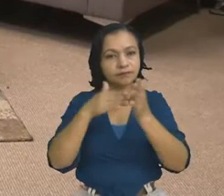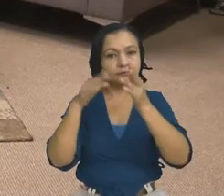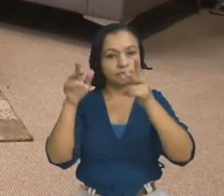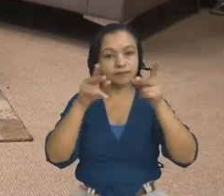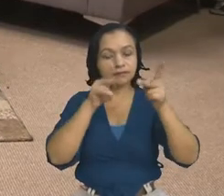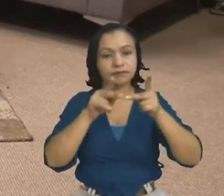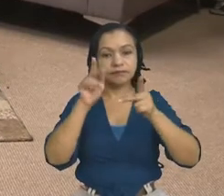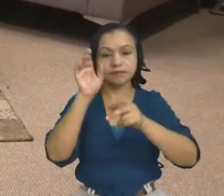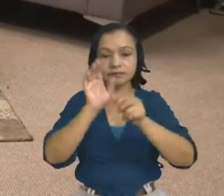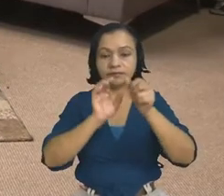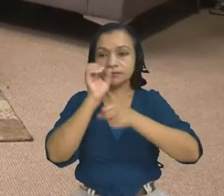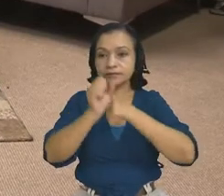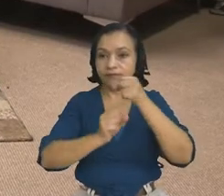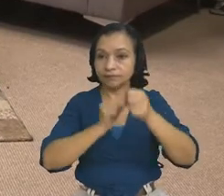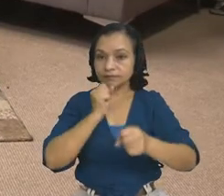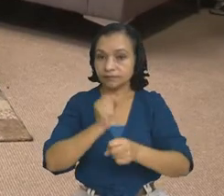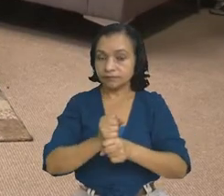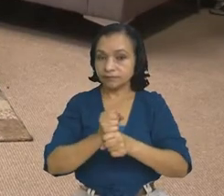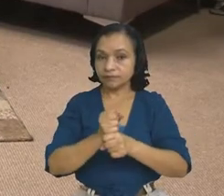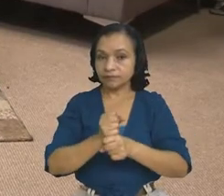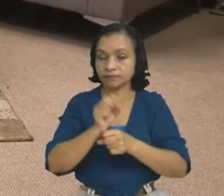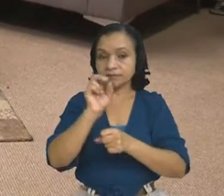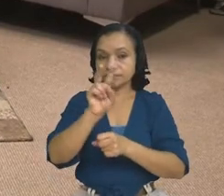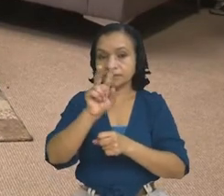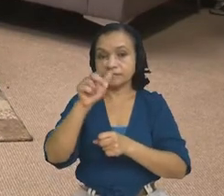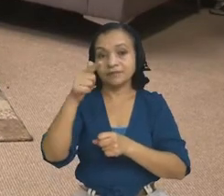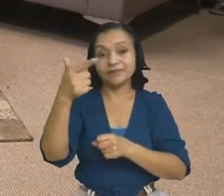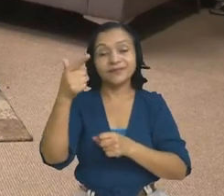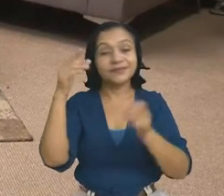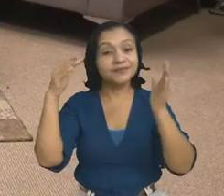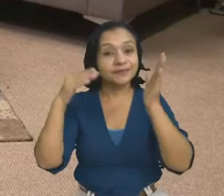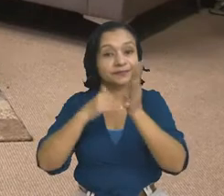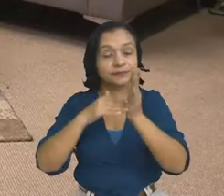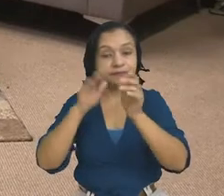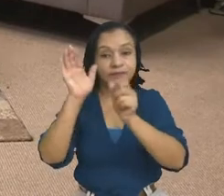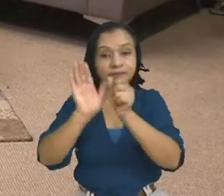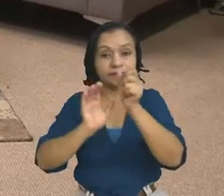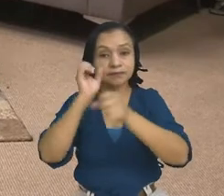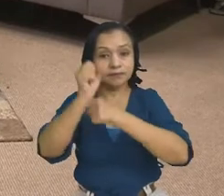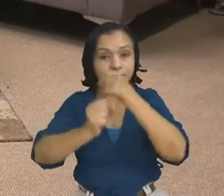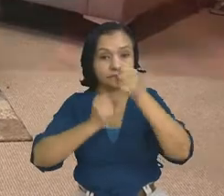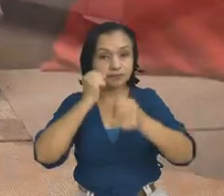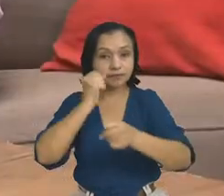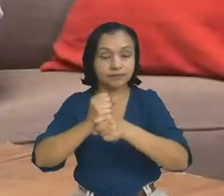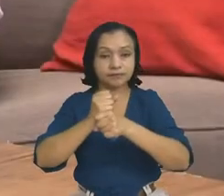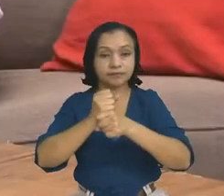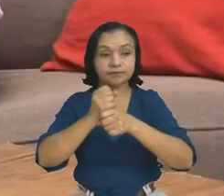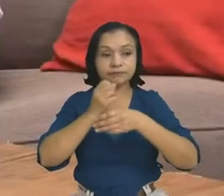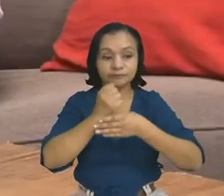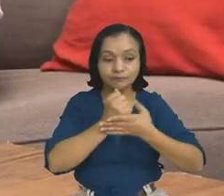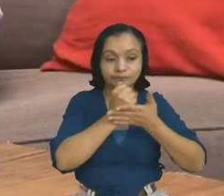okay. consultas anuales 27.000, y también hay ingresos en estos procesos de recuperación